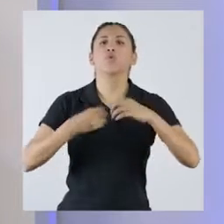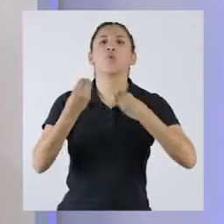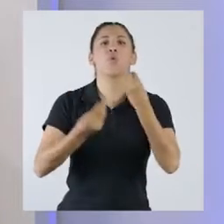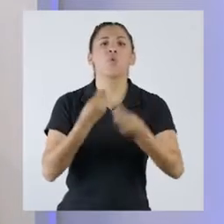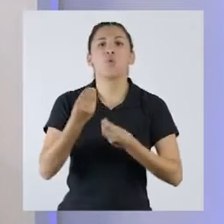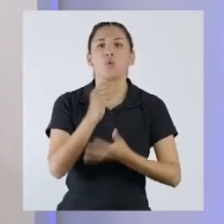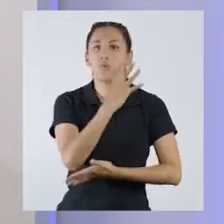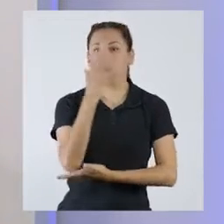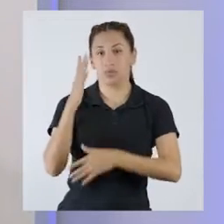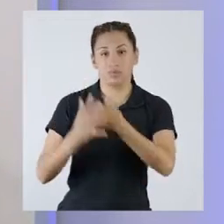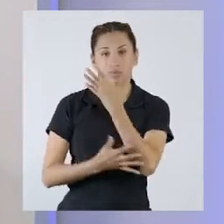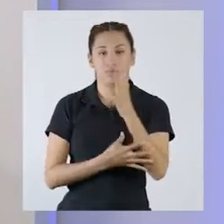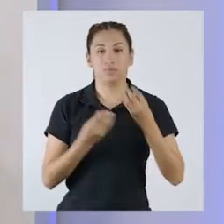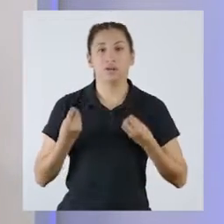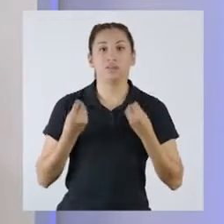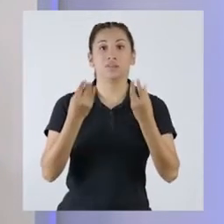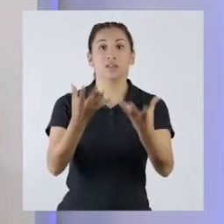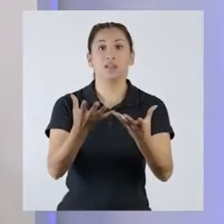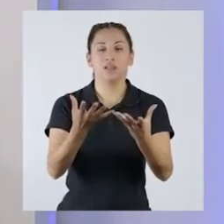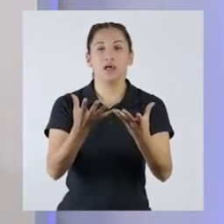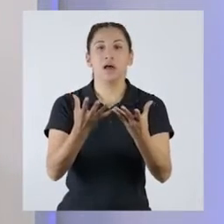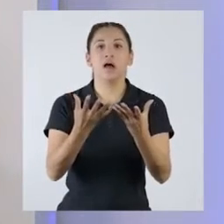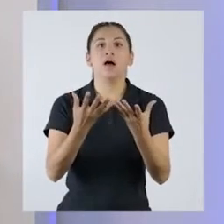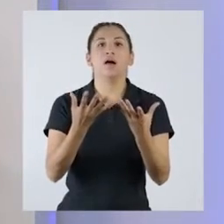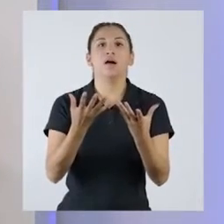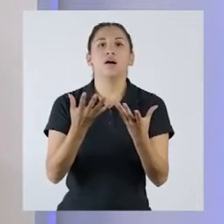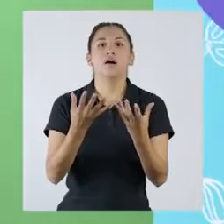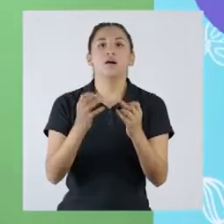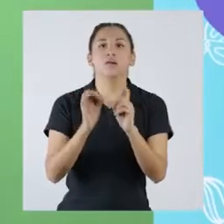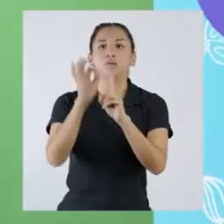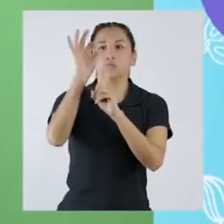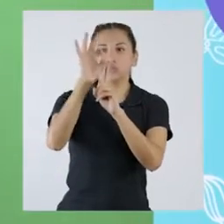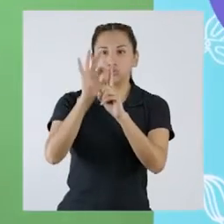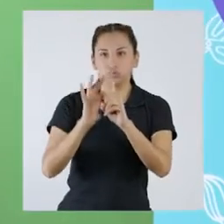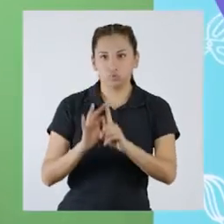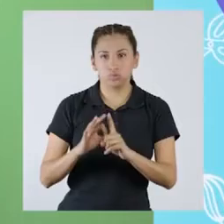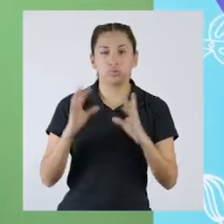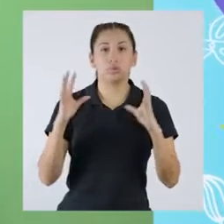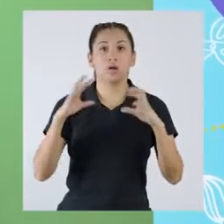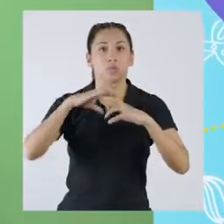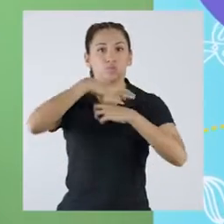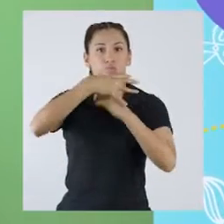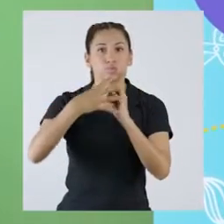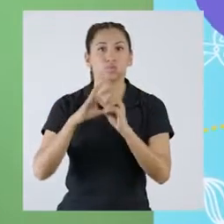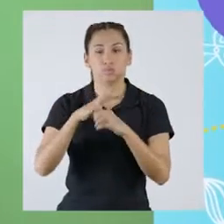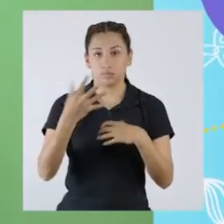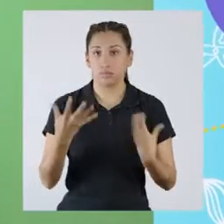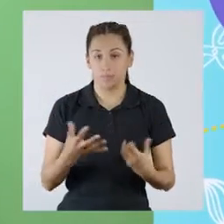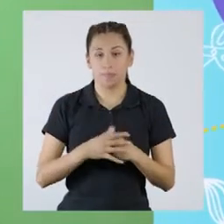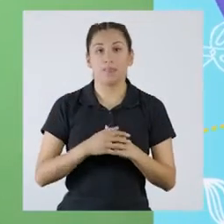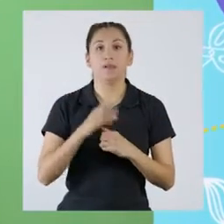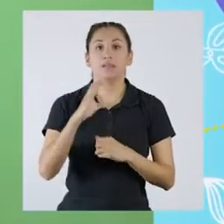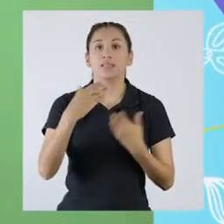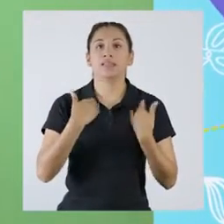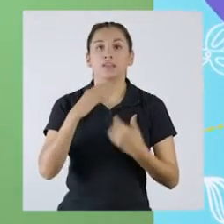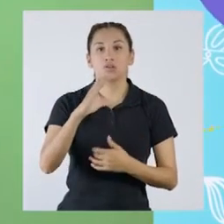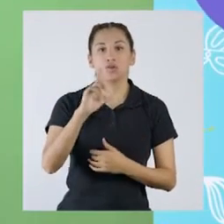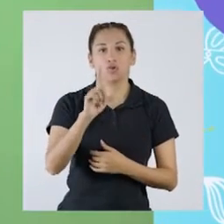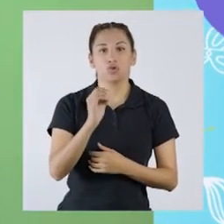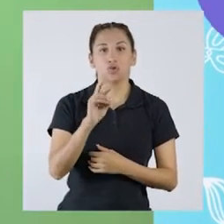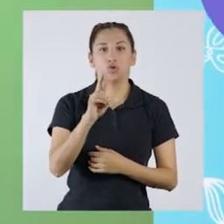las plantas contribuyen a disminuir el efecto invernadero? Contribuyen a que las plantas tienen